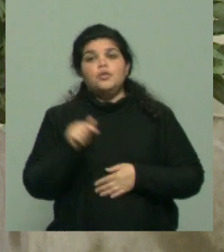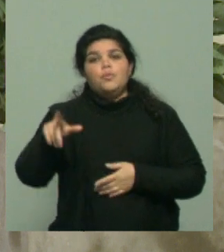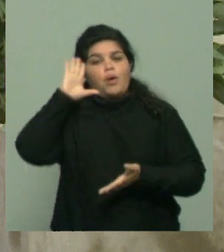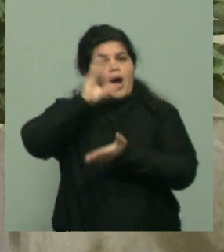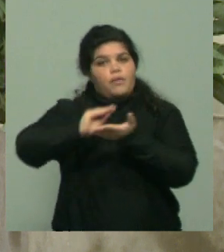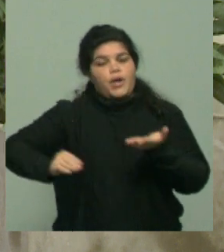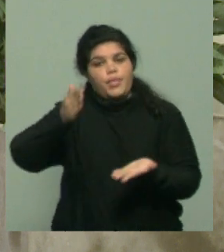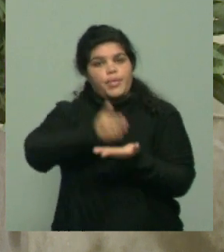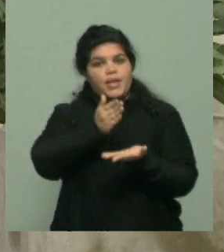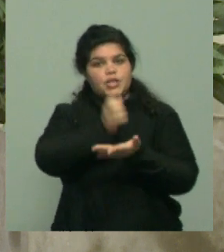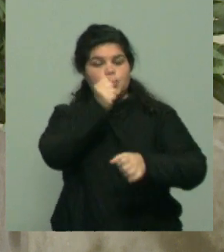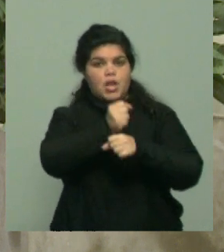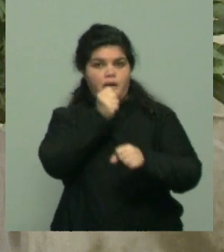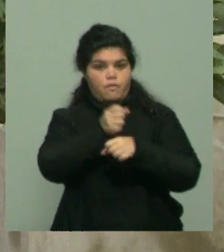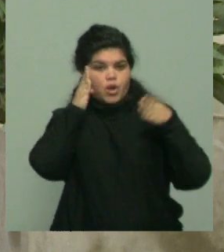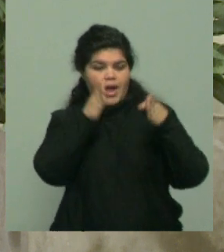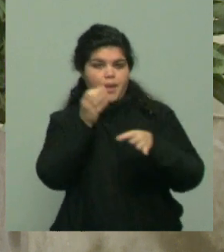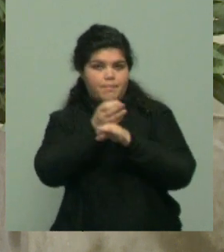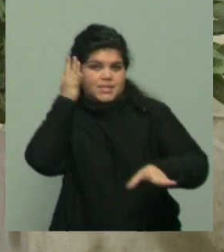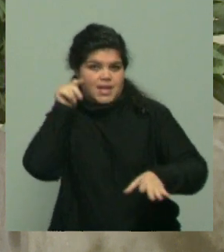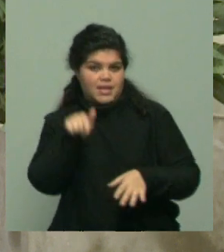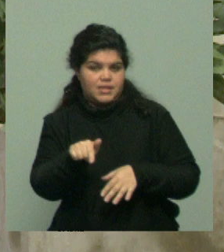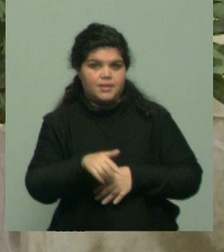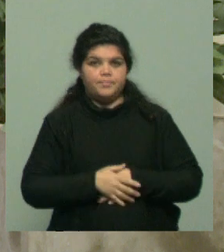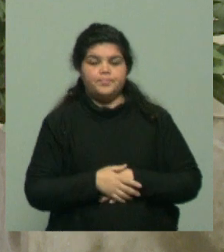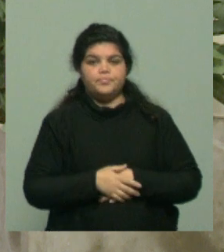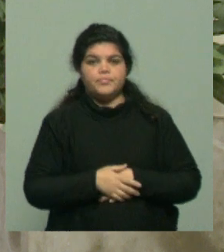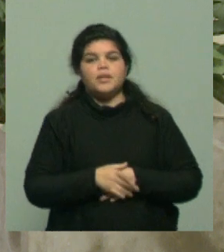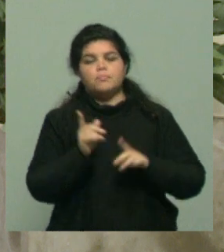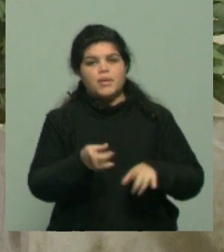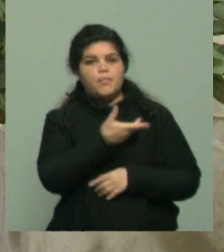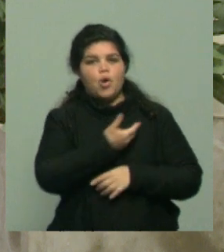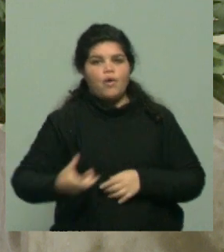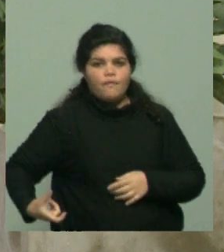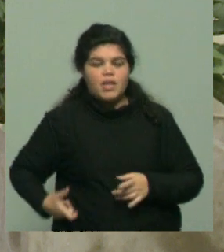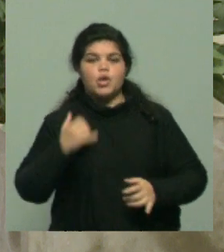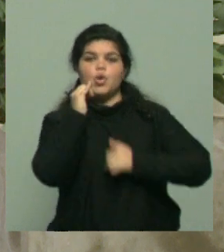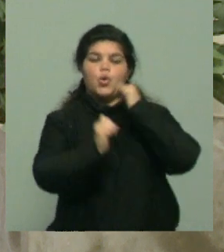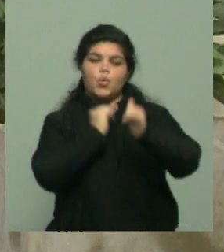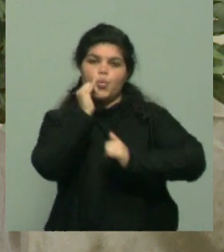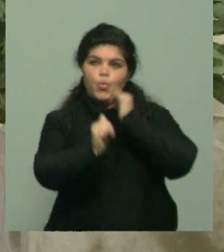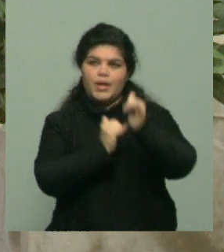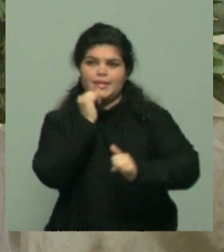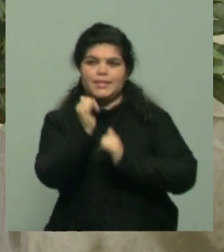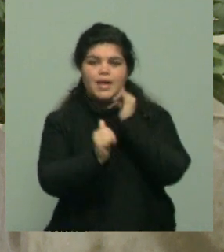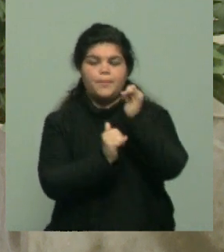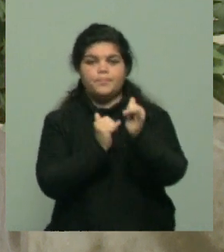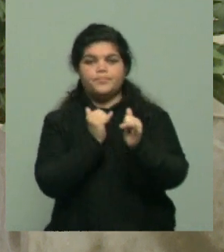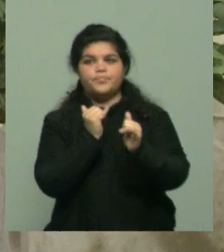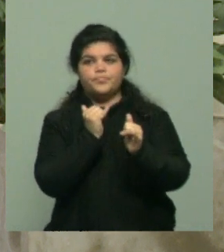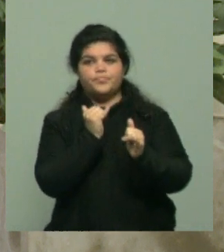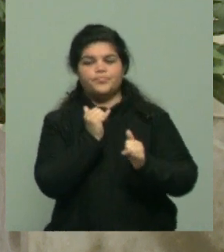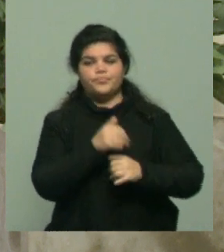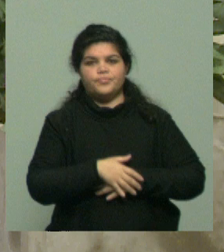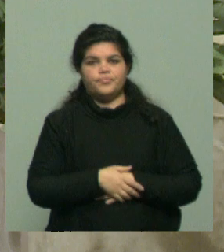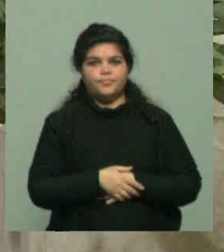derecho laboral, había una de las excusas que esgrimía el gobierno y era el tema de la alta litigiosidad a la hora de